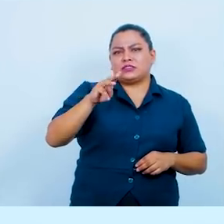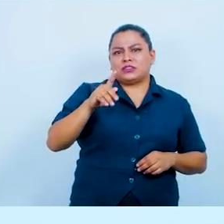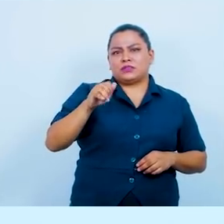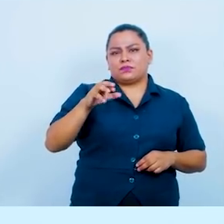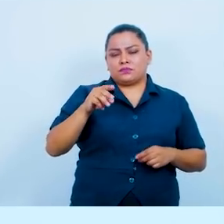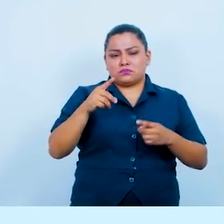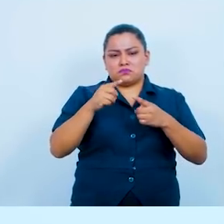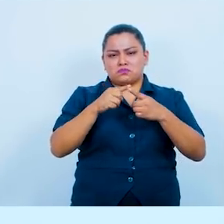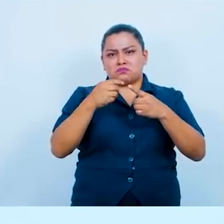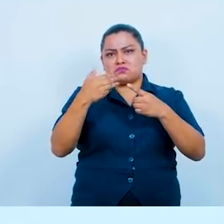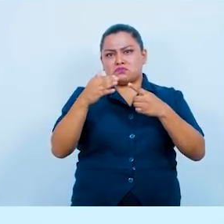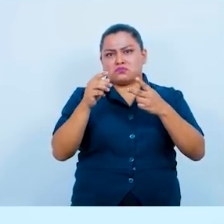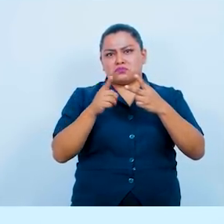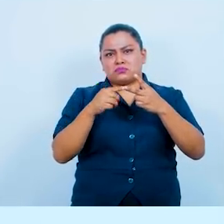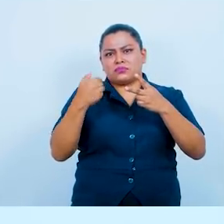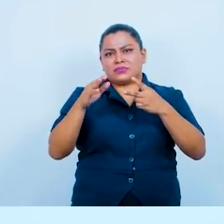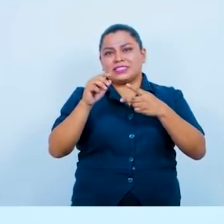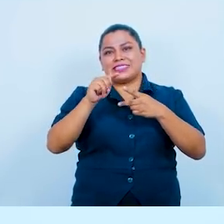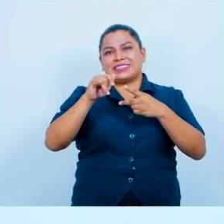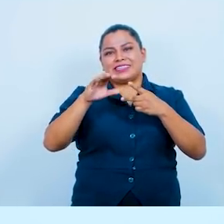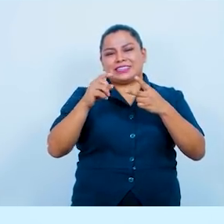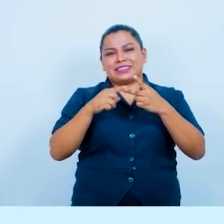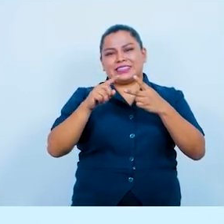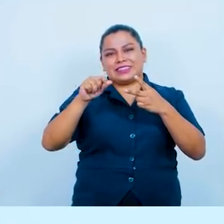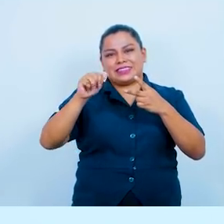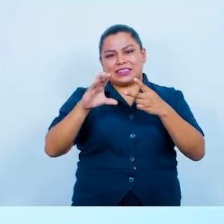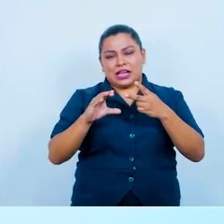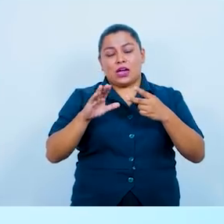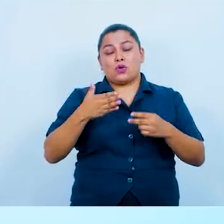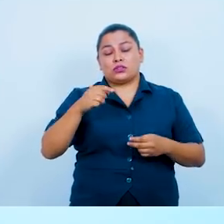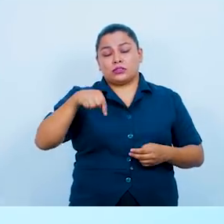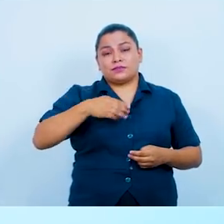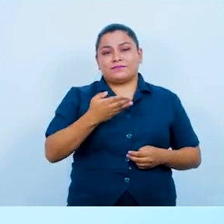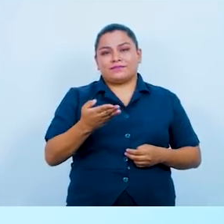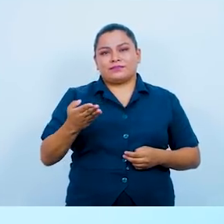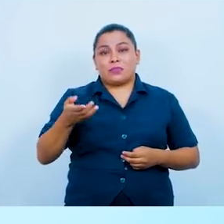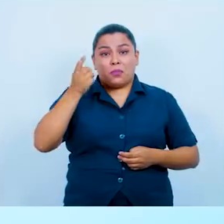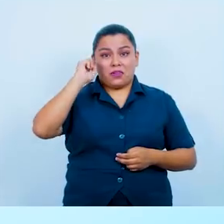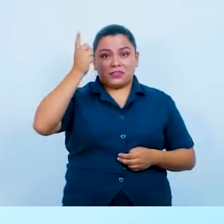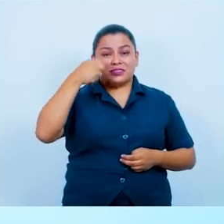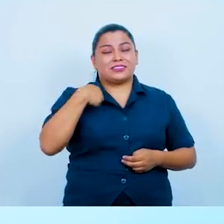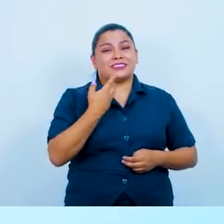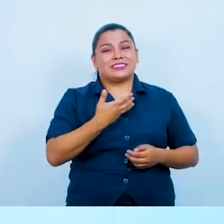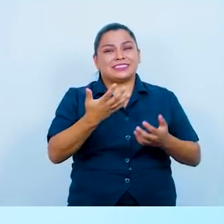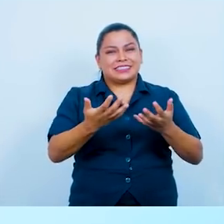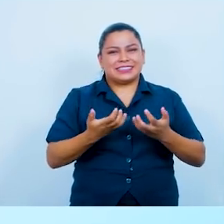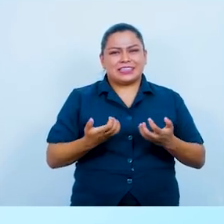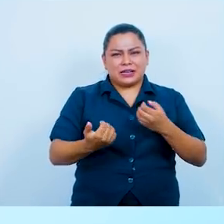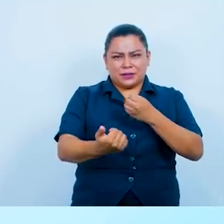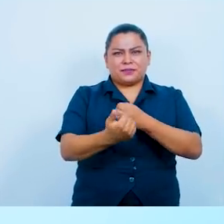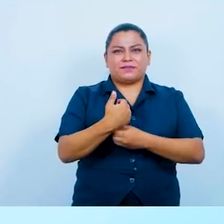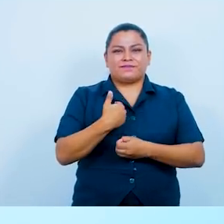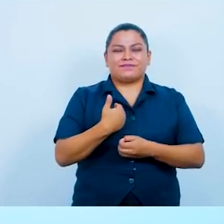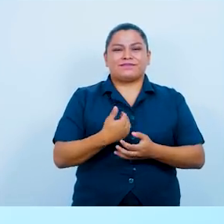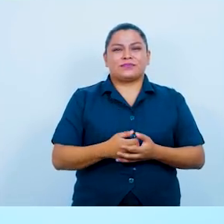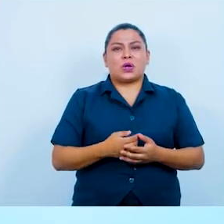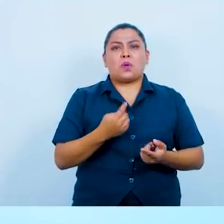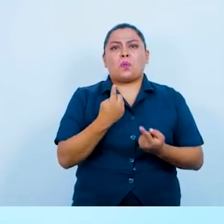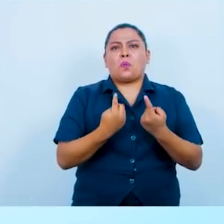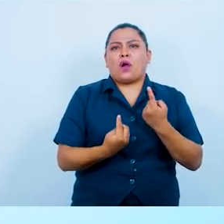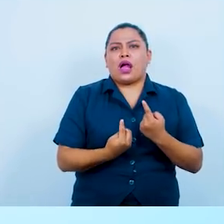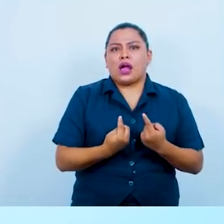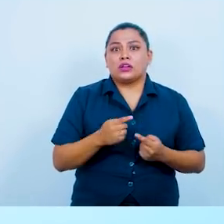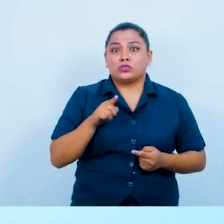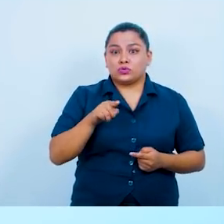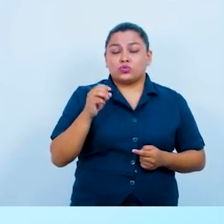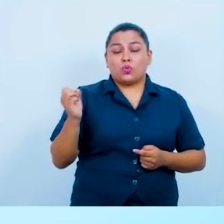diferenciar las TIC y las TAC utilizando esta herramienta. Maestros, queremos que nos escriban en el chat. ¿Cuál ha sido